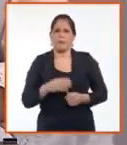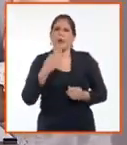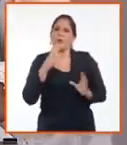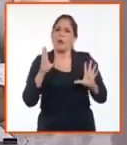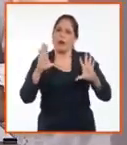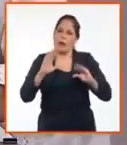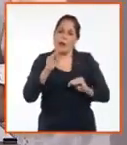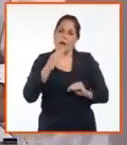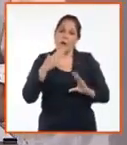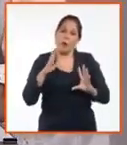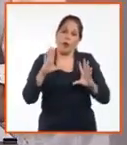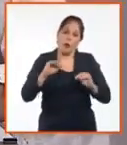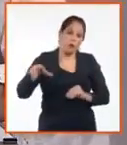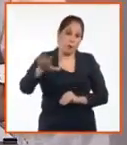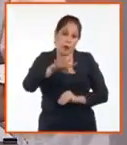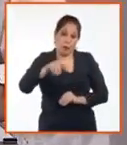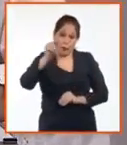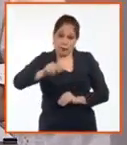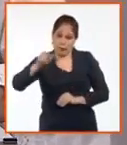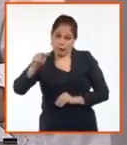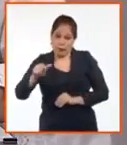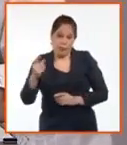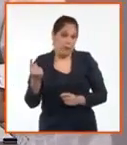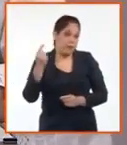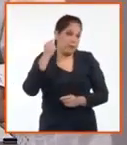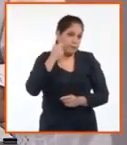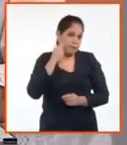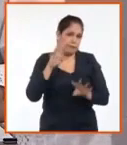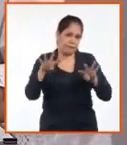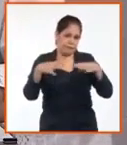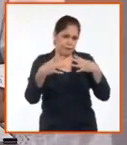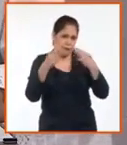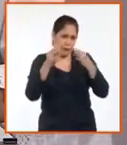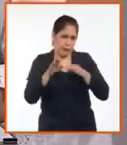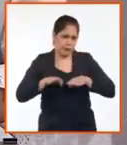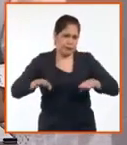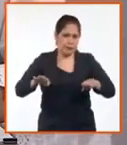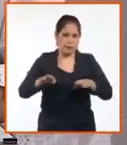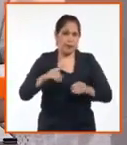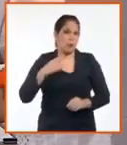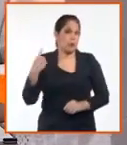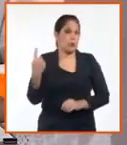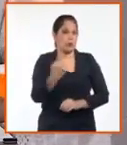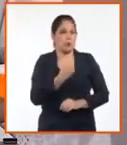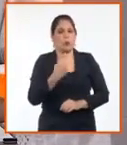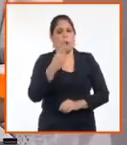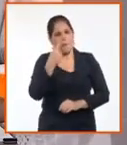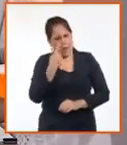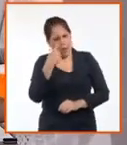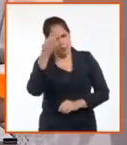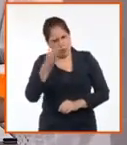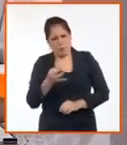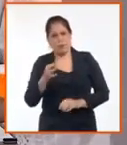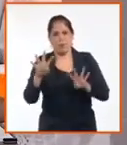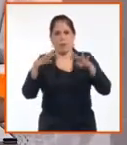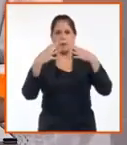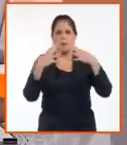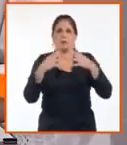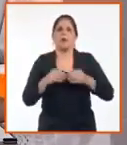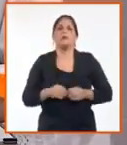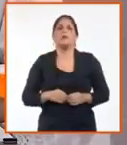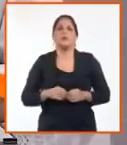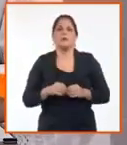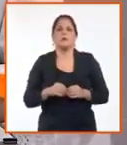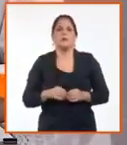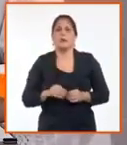noches a todos los televidentes y radioyentes de manera ilegal lo que es templar conectados en las distintas plataformas